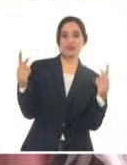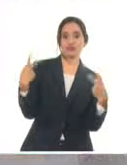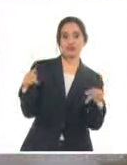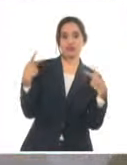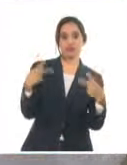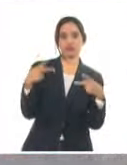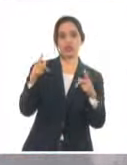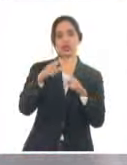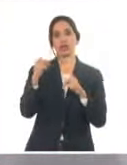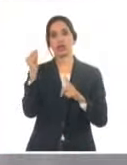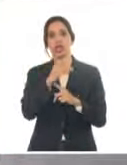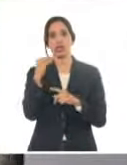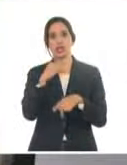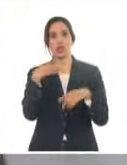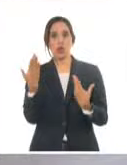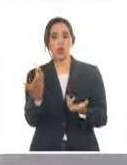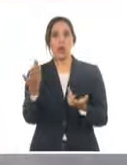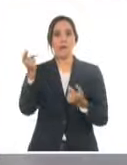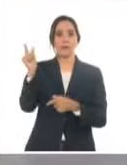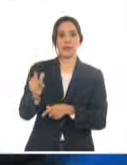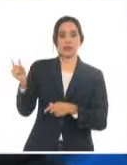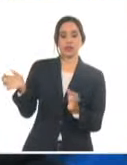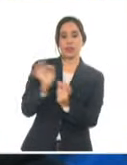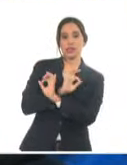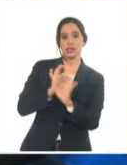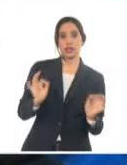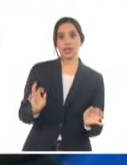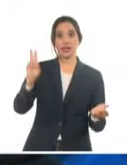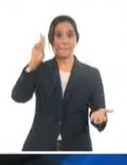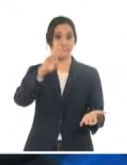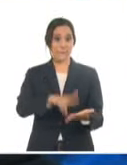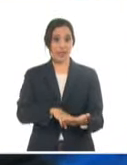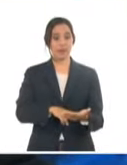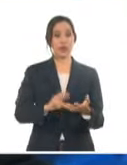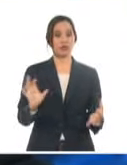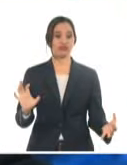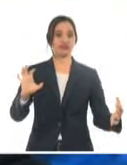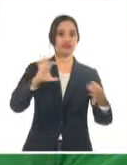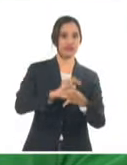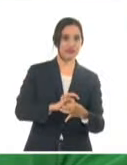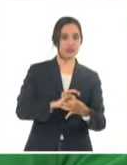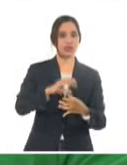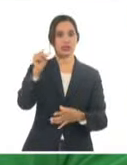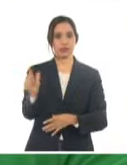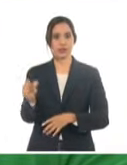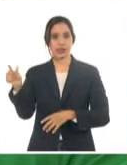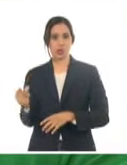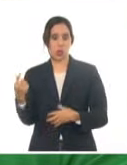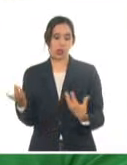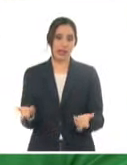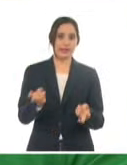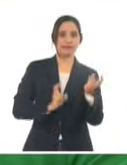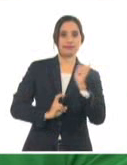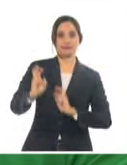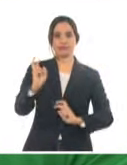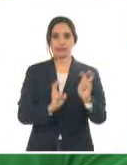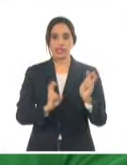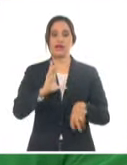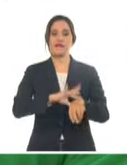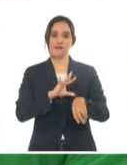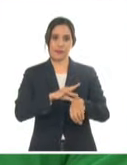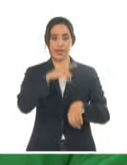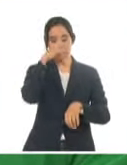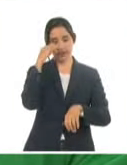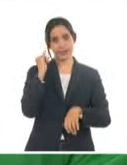técnicos, pacientes, personal de salud y miembros de la red cubana de personas con VIH. Continúa siendo una